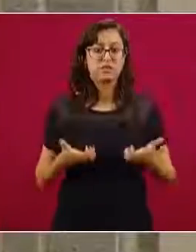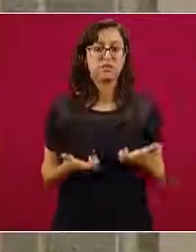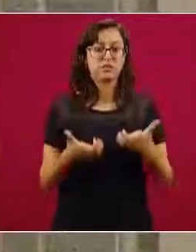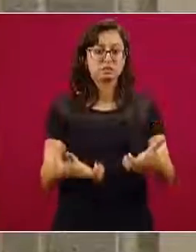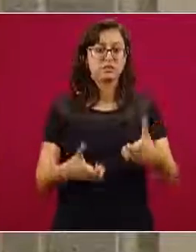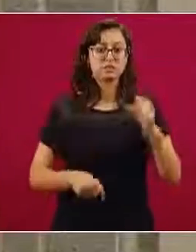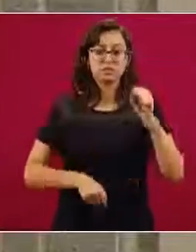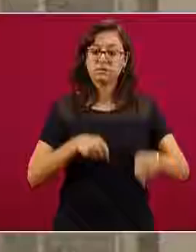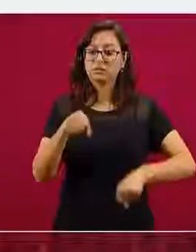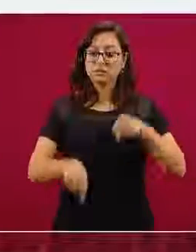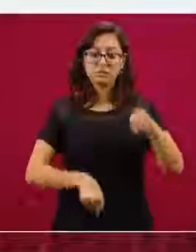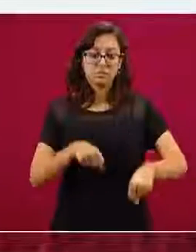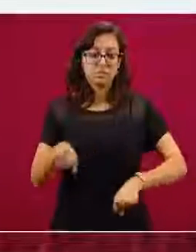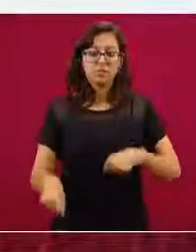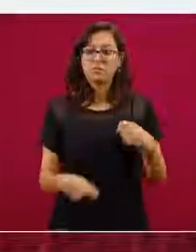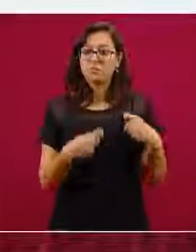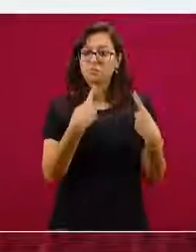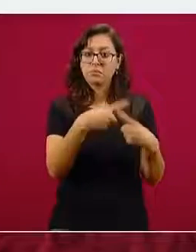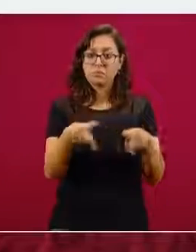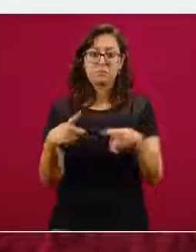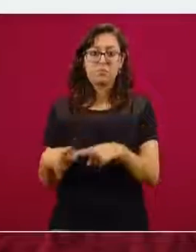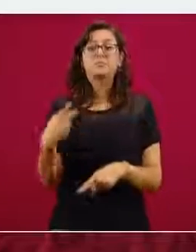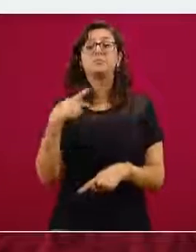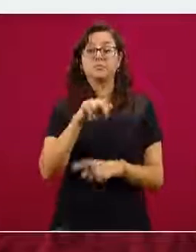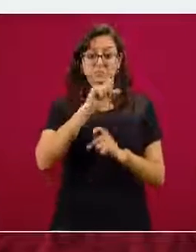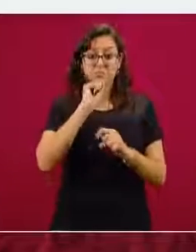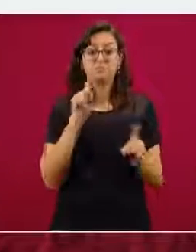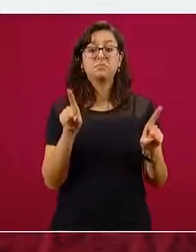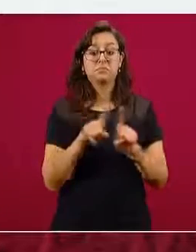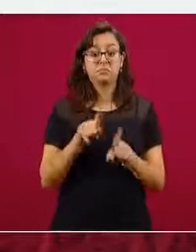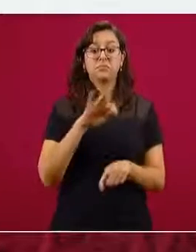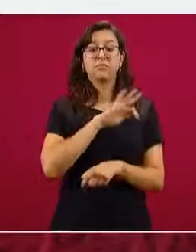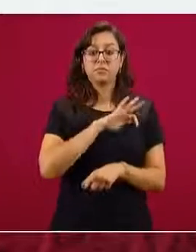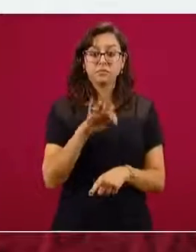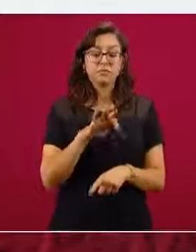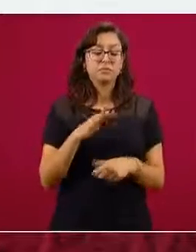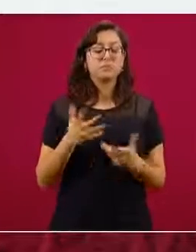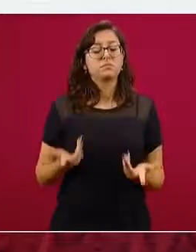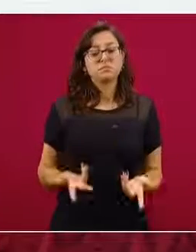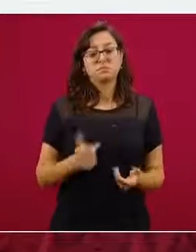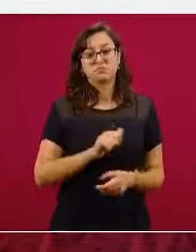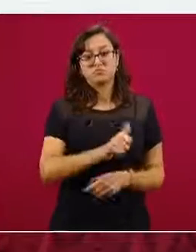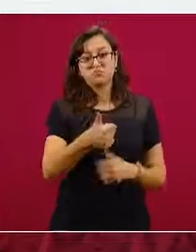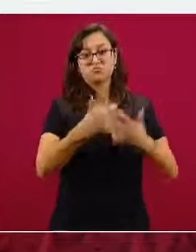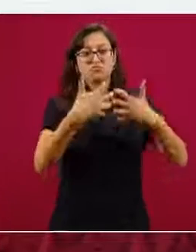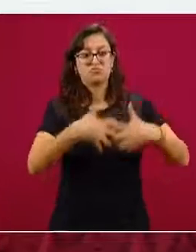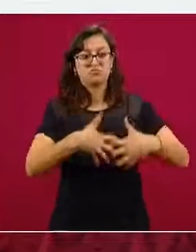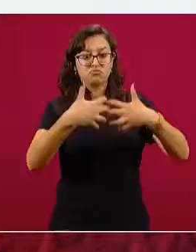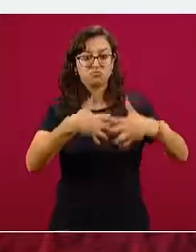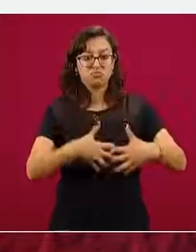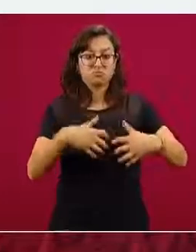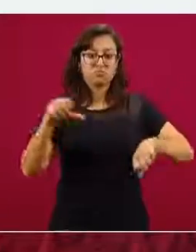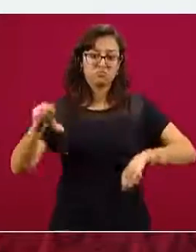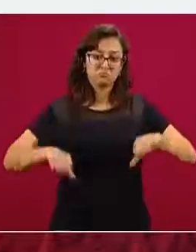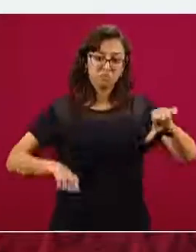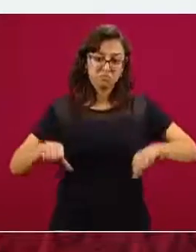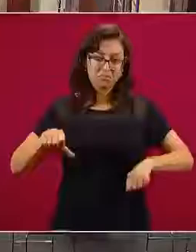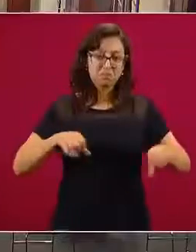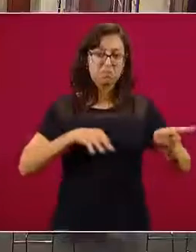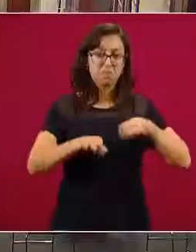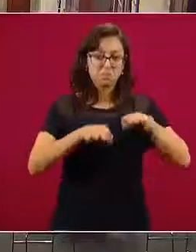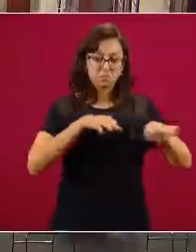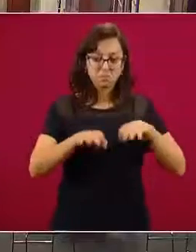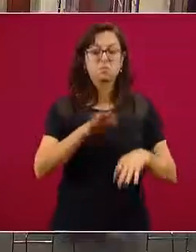vialidades, bicicletas, etcétera, pero también podemos tener otro tipo de equipamientos y podemos tener actividad económica.